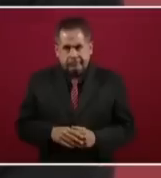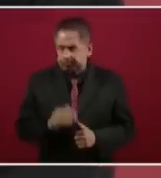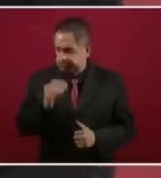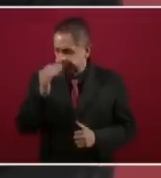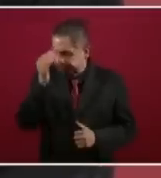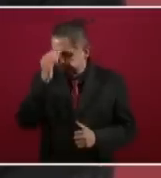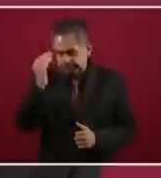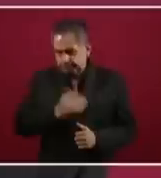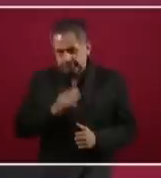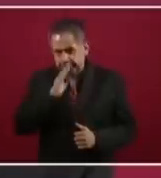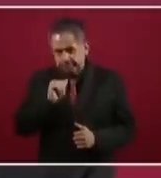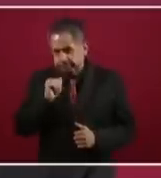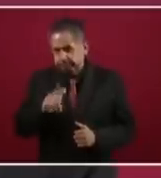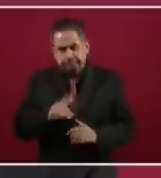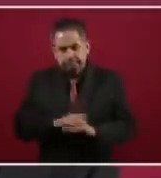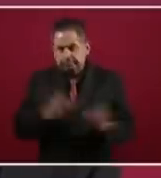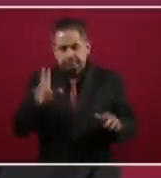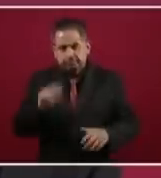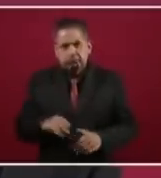nefasto.